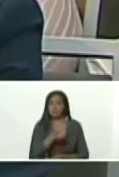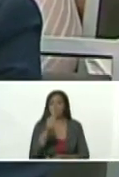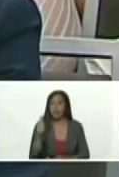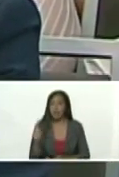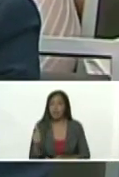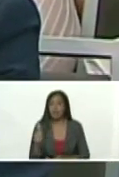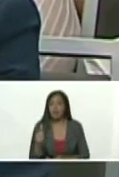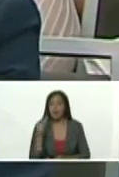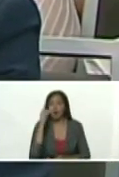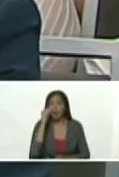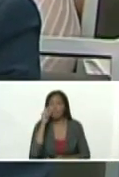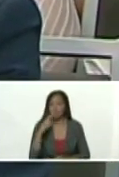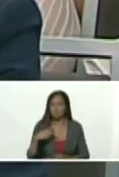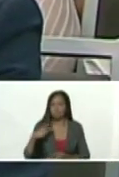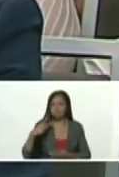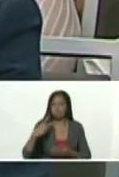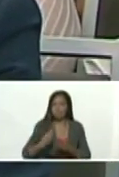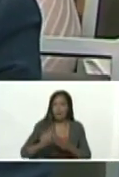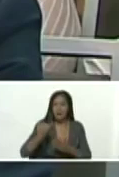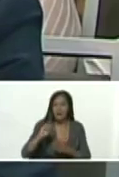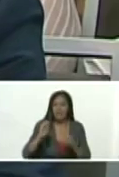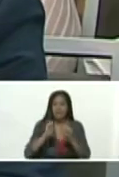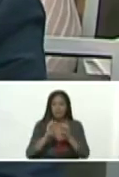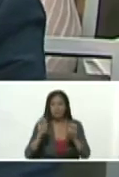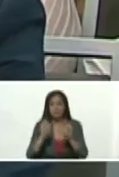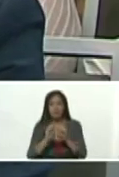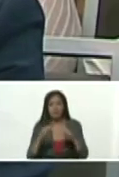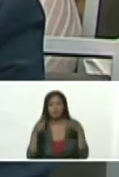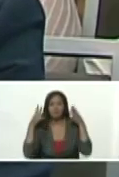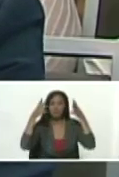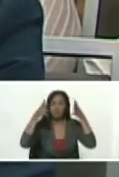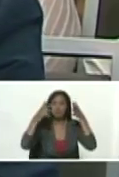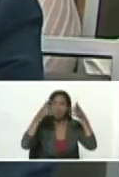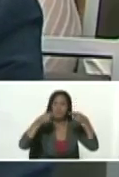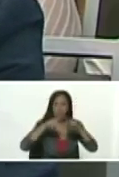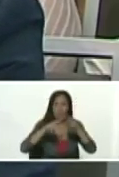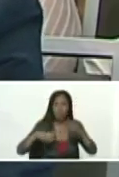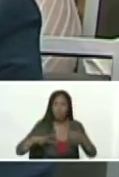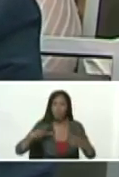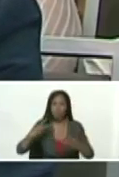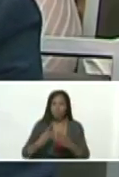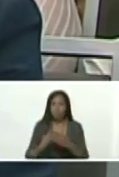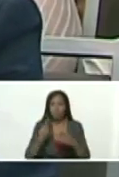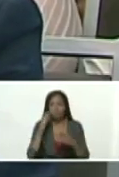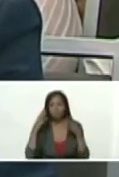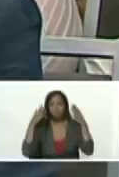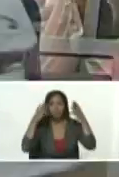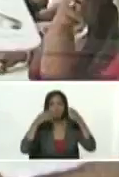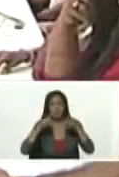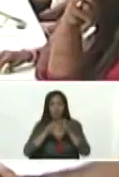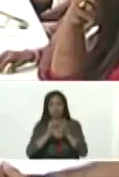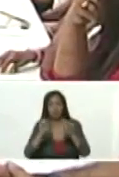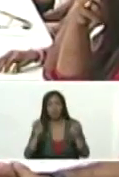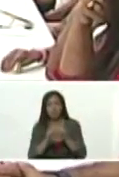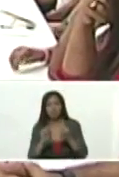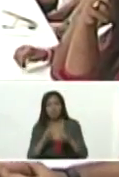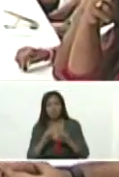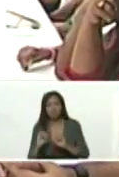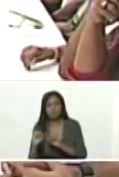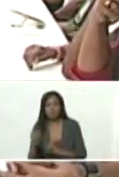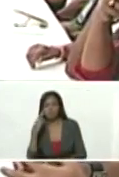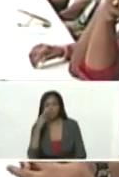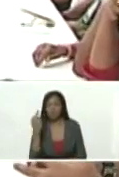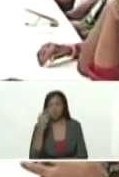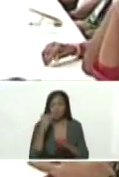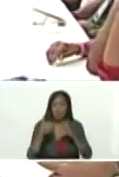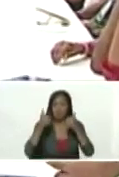la voluntad. Educar es formar voluntades. La voluntad se forma con la educación. Por eso es que Robinson es grande.